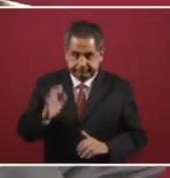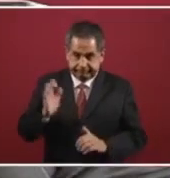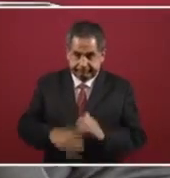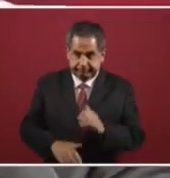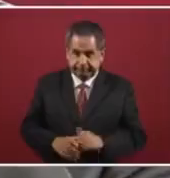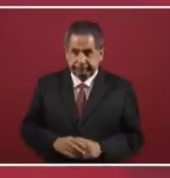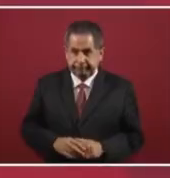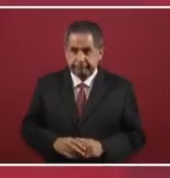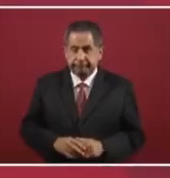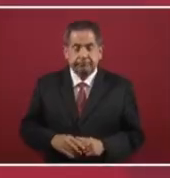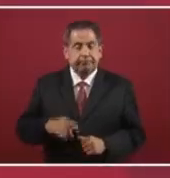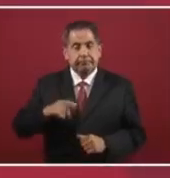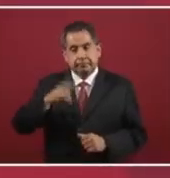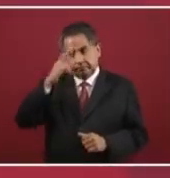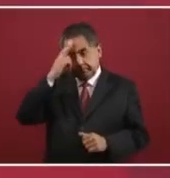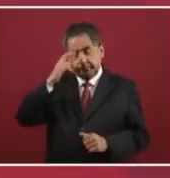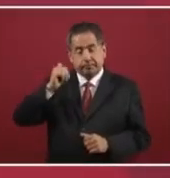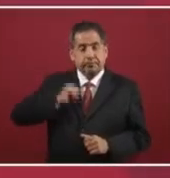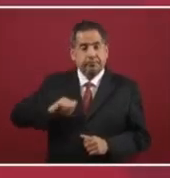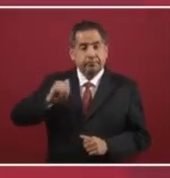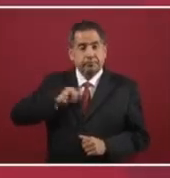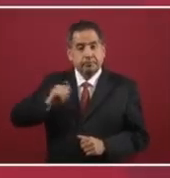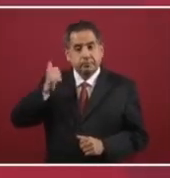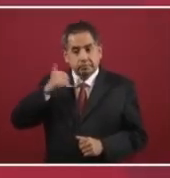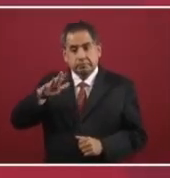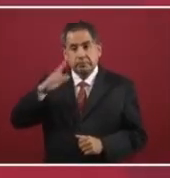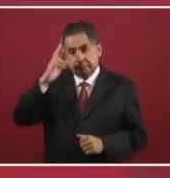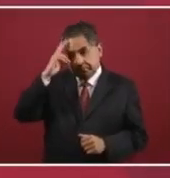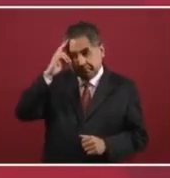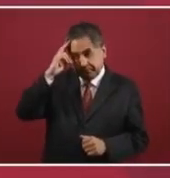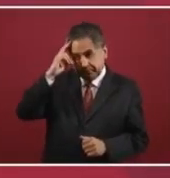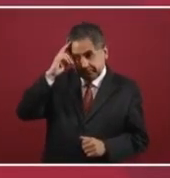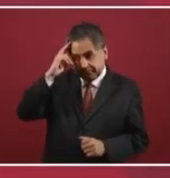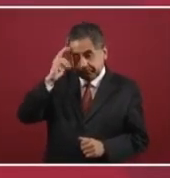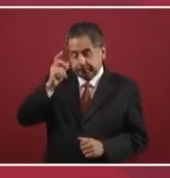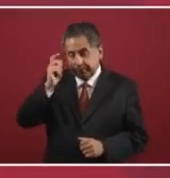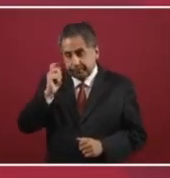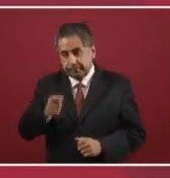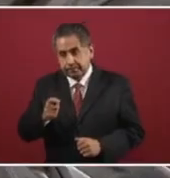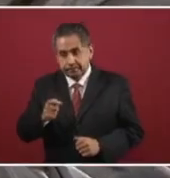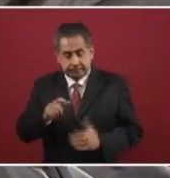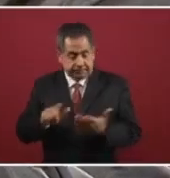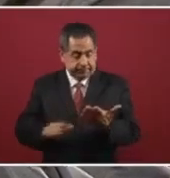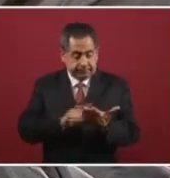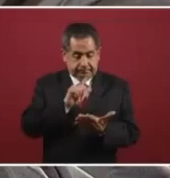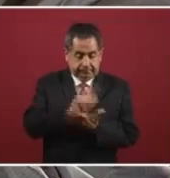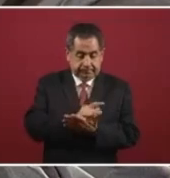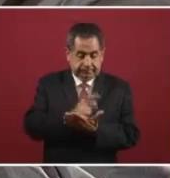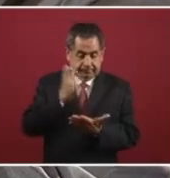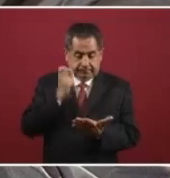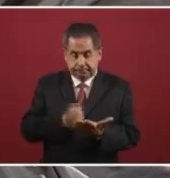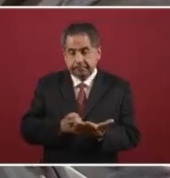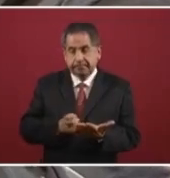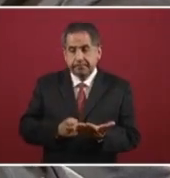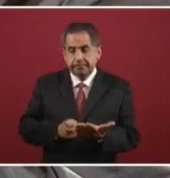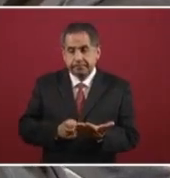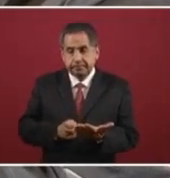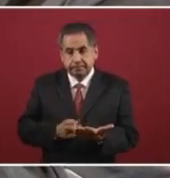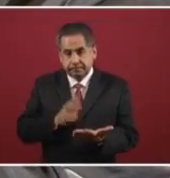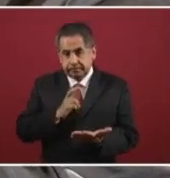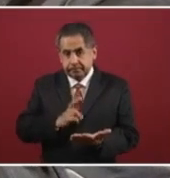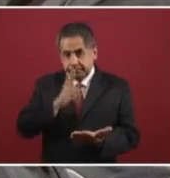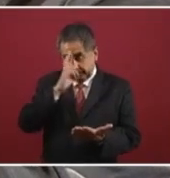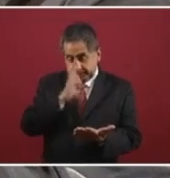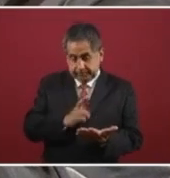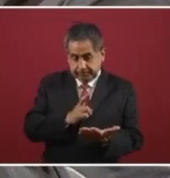esa máxima que viene desde la época de porfirio díaz de que la ley te respetan